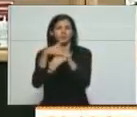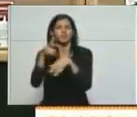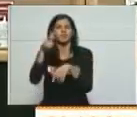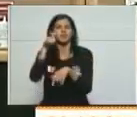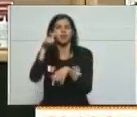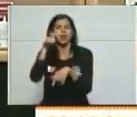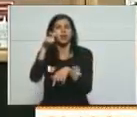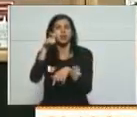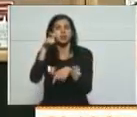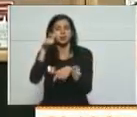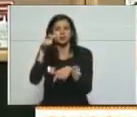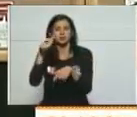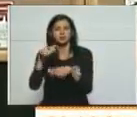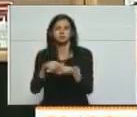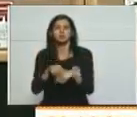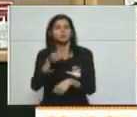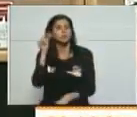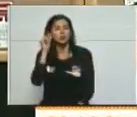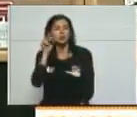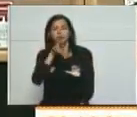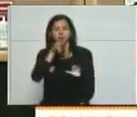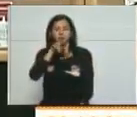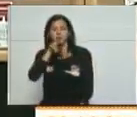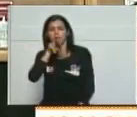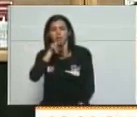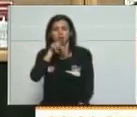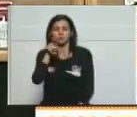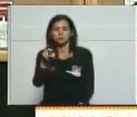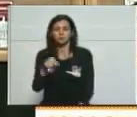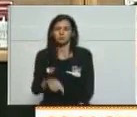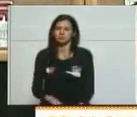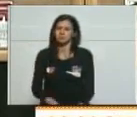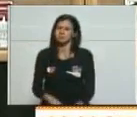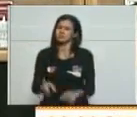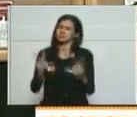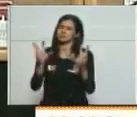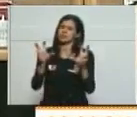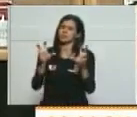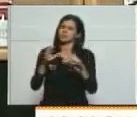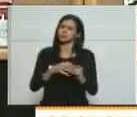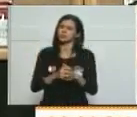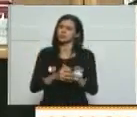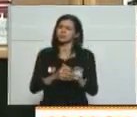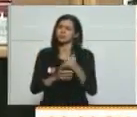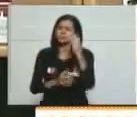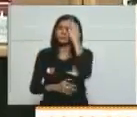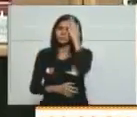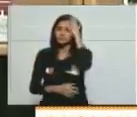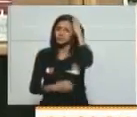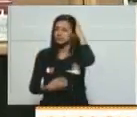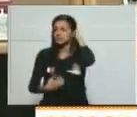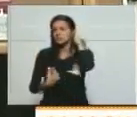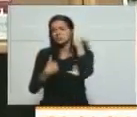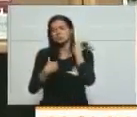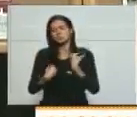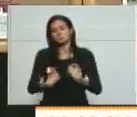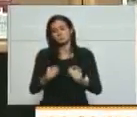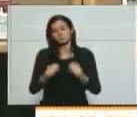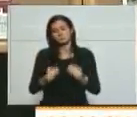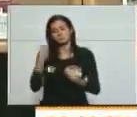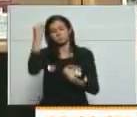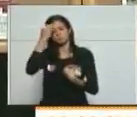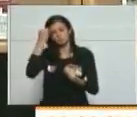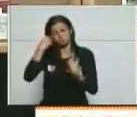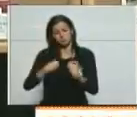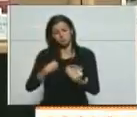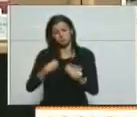una rueda de prensa, dio la fiscal. Es muy raro, de verdad, a mí me genera alguna inquietud